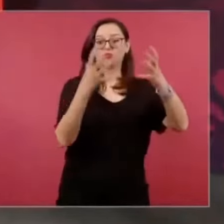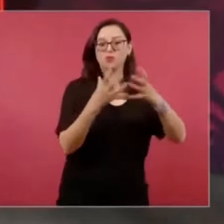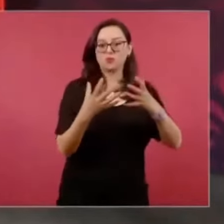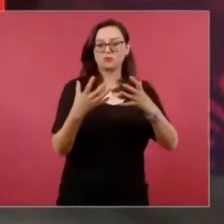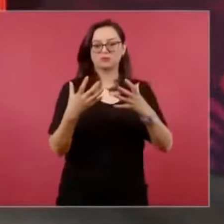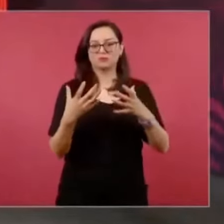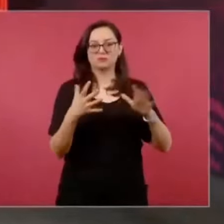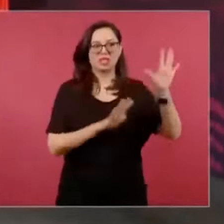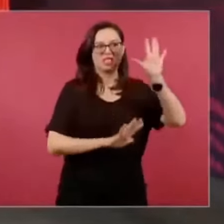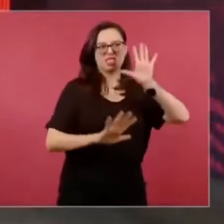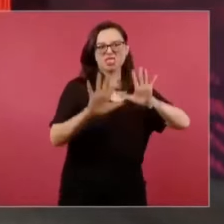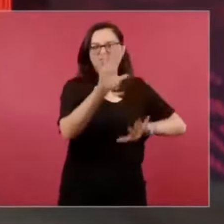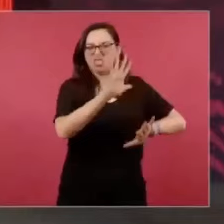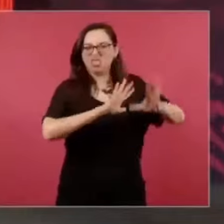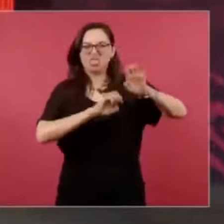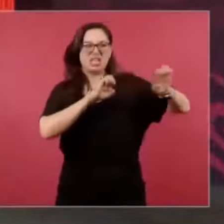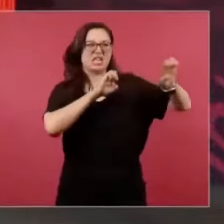¿sí?